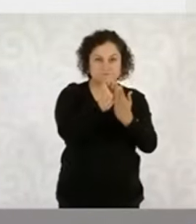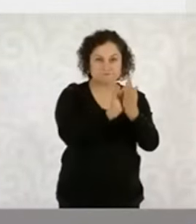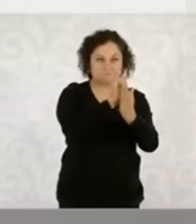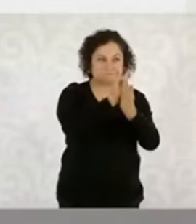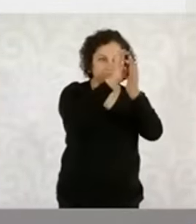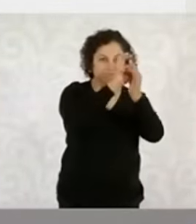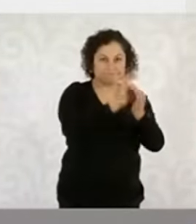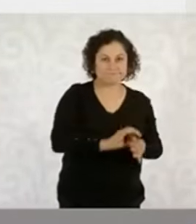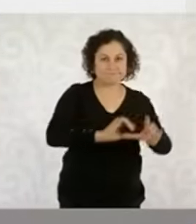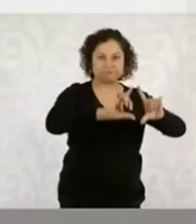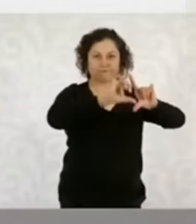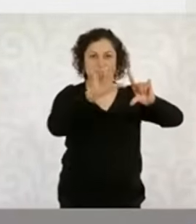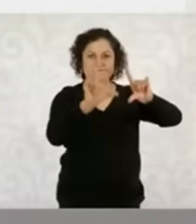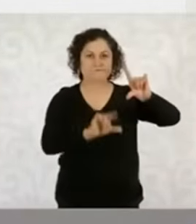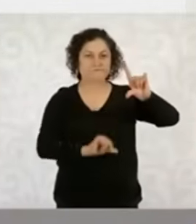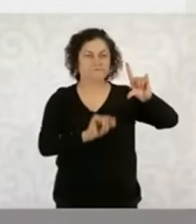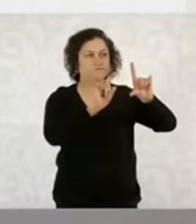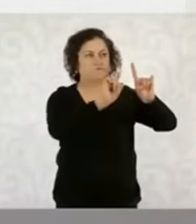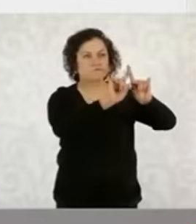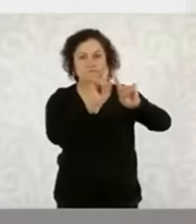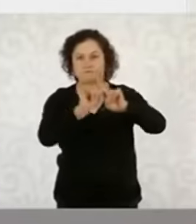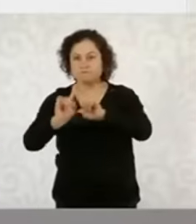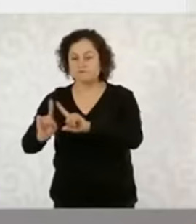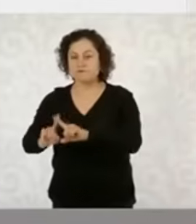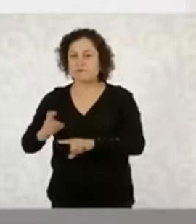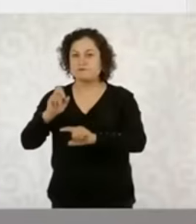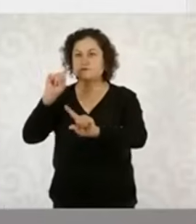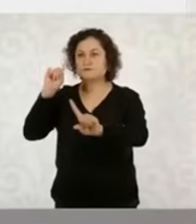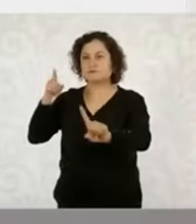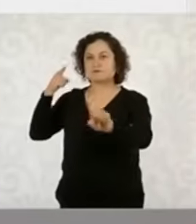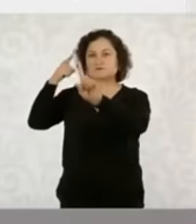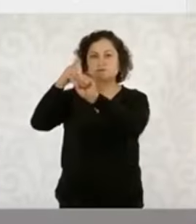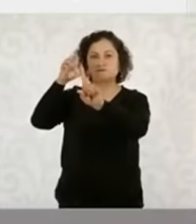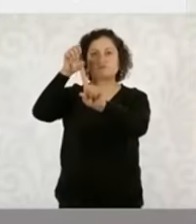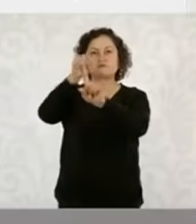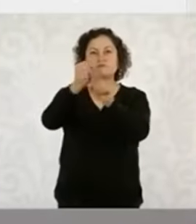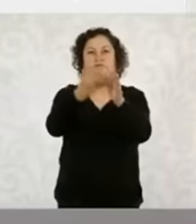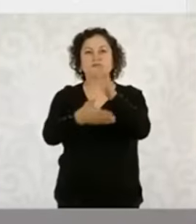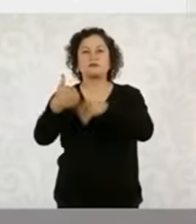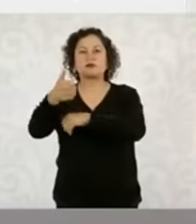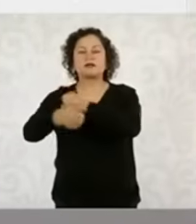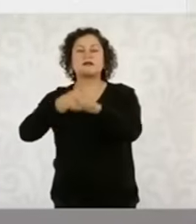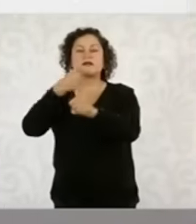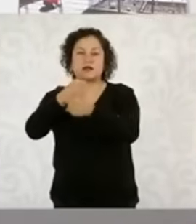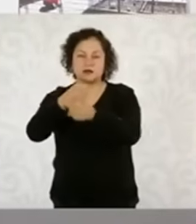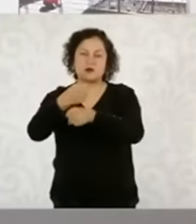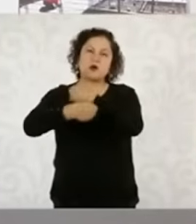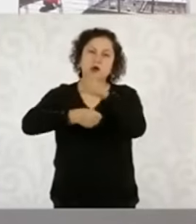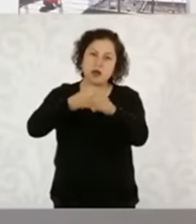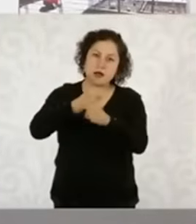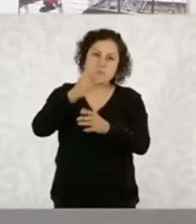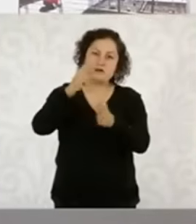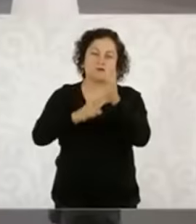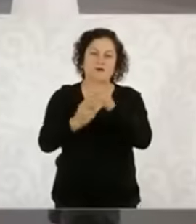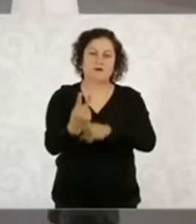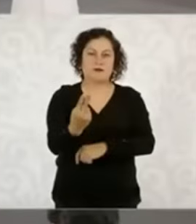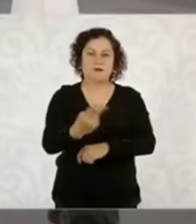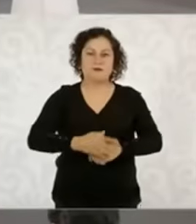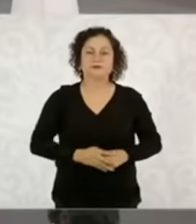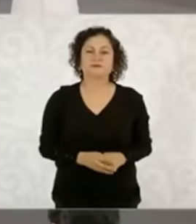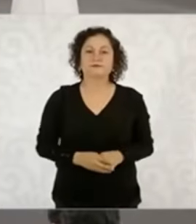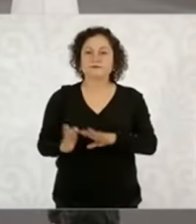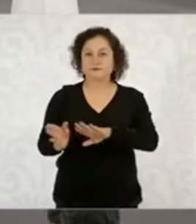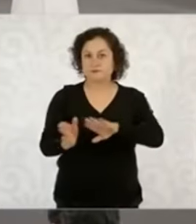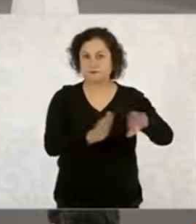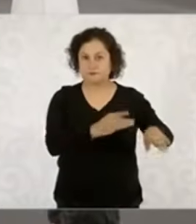país. Estas son nuestras metas sexenal y de 2025. Adelante, por favor.